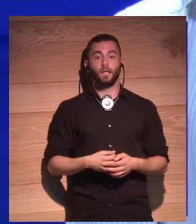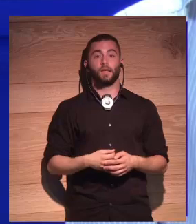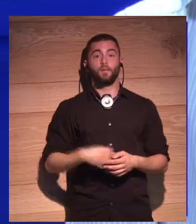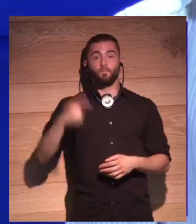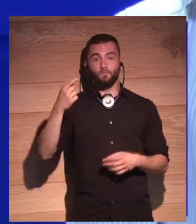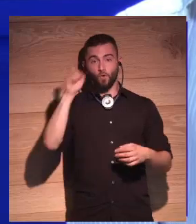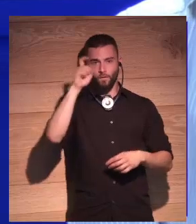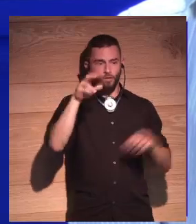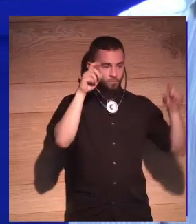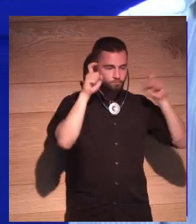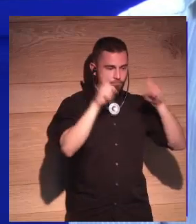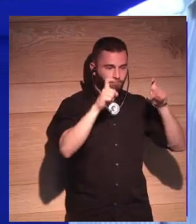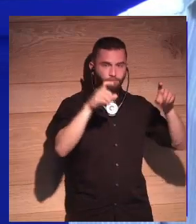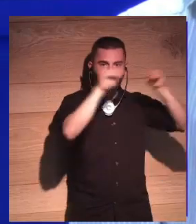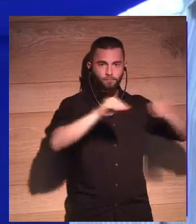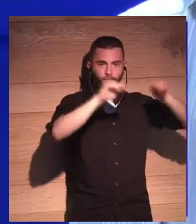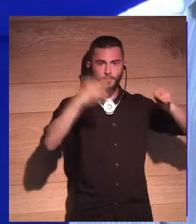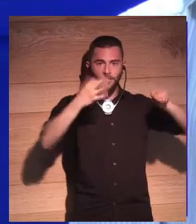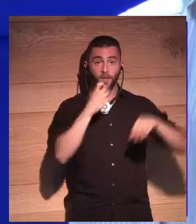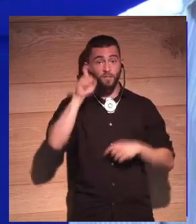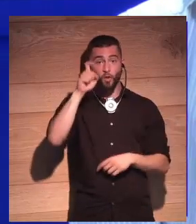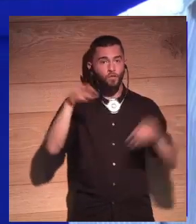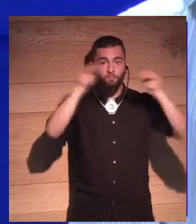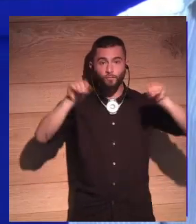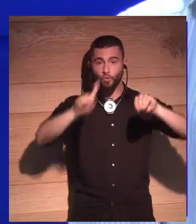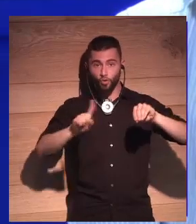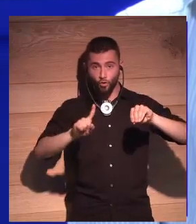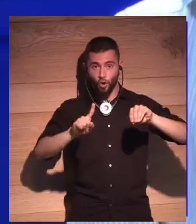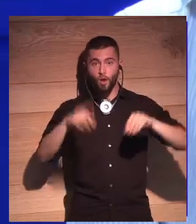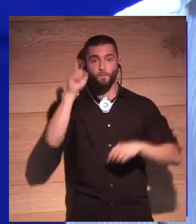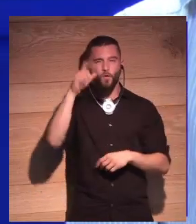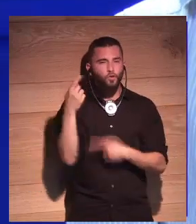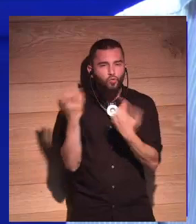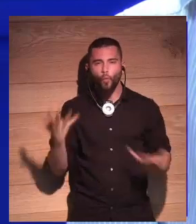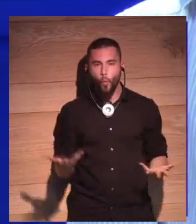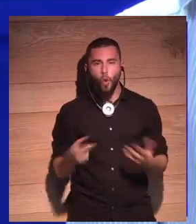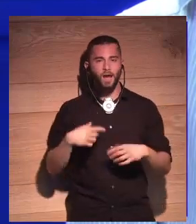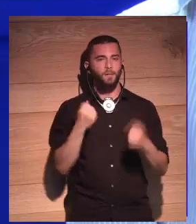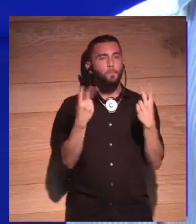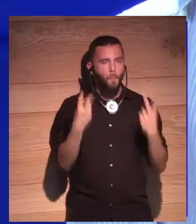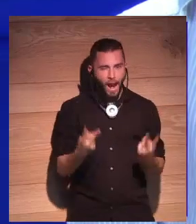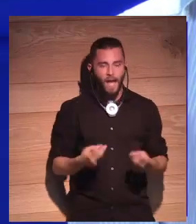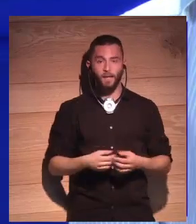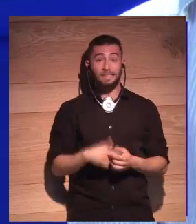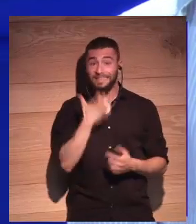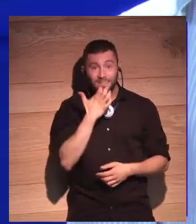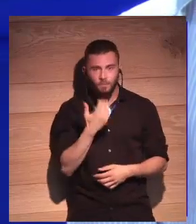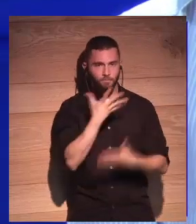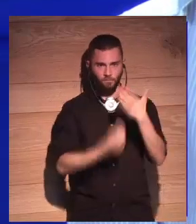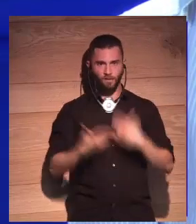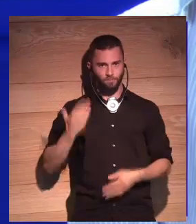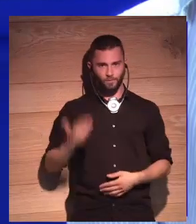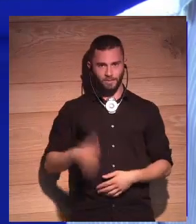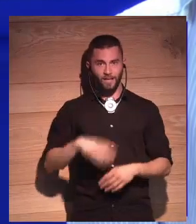los profesores. Si no formamos a los profesores, ¿y qué profesores y para qué? Tenemos un gran error, y la cuarta